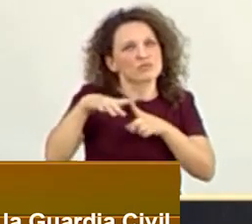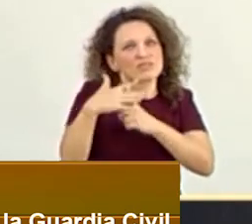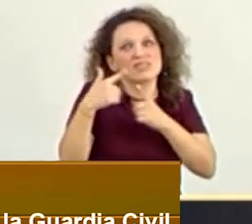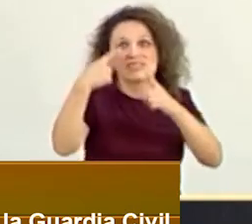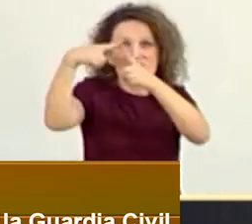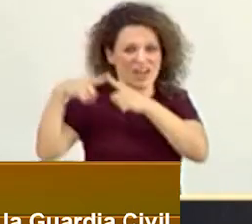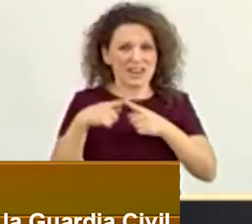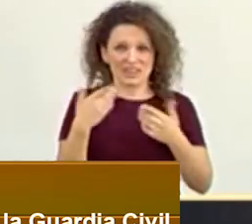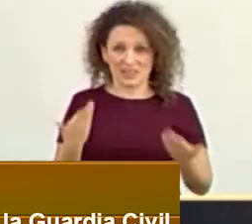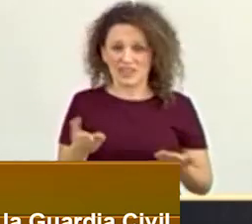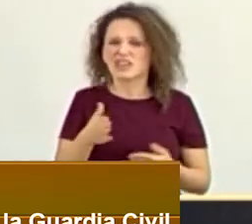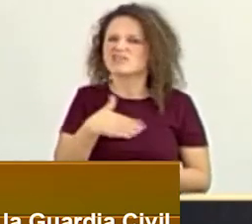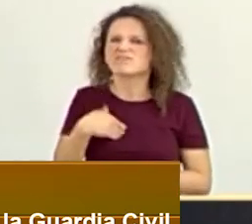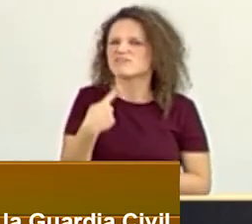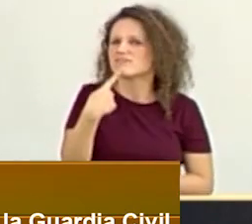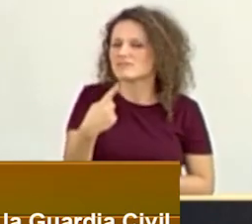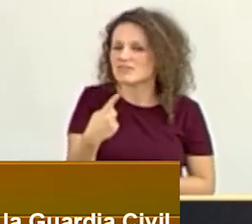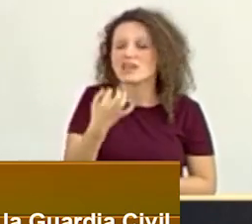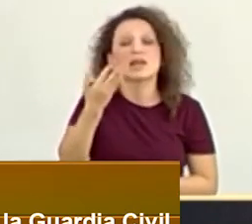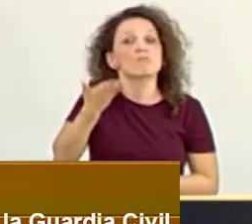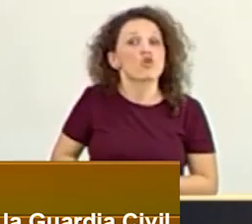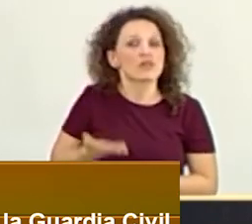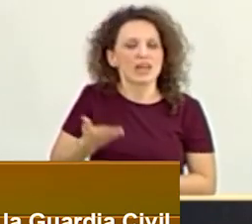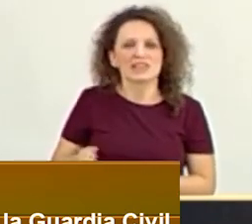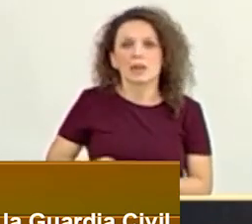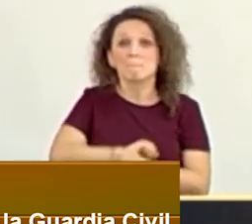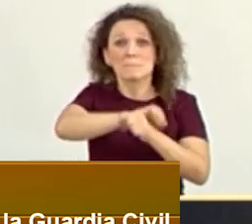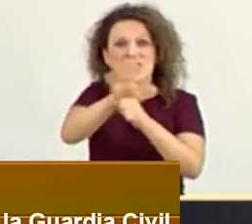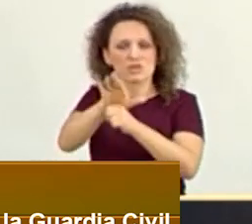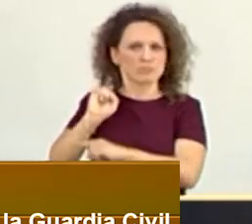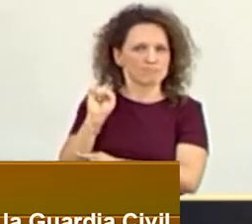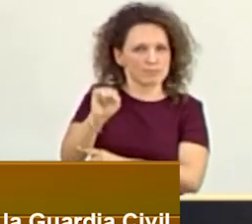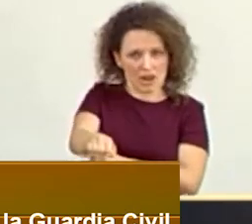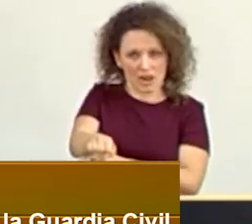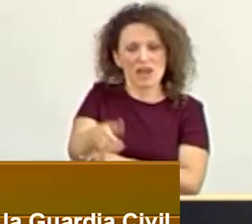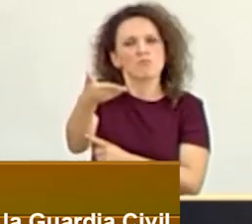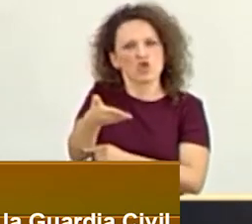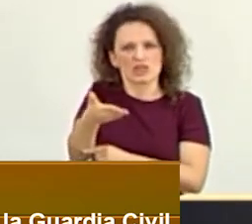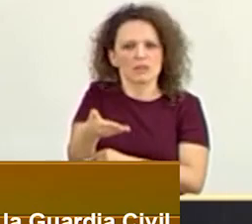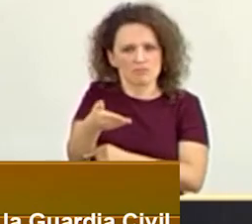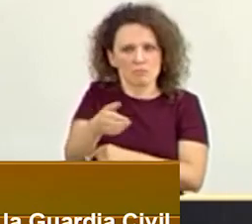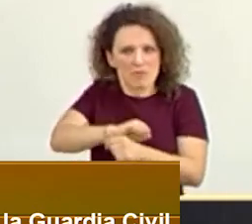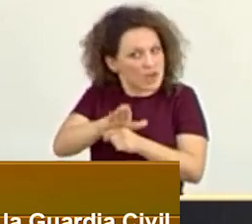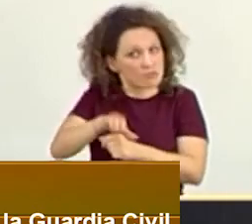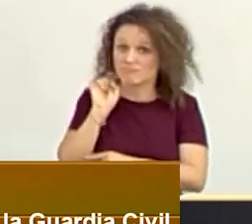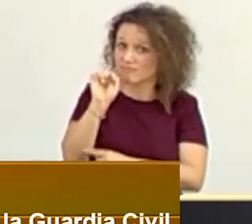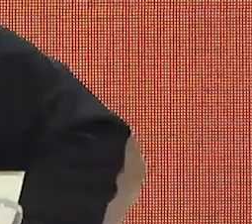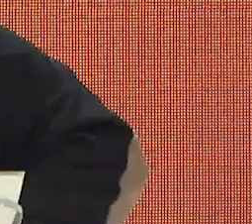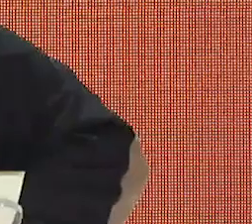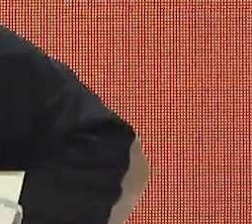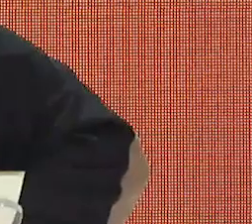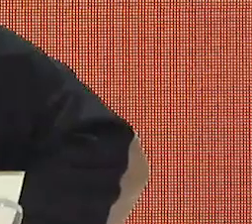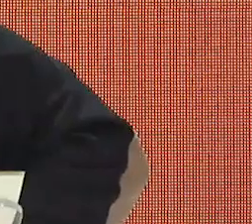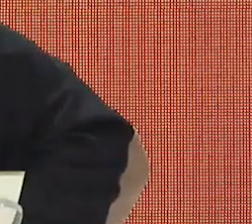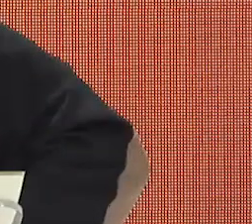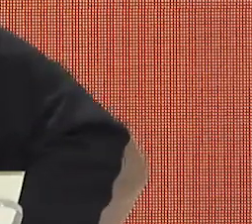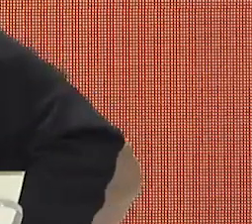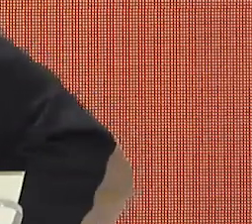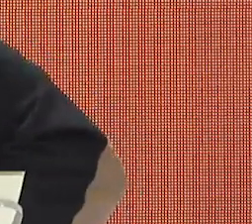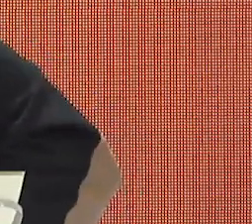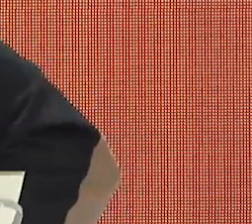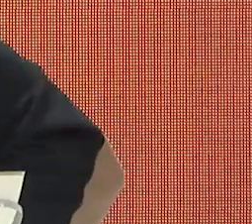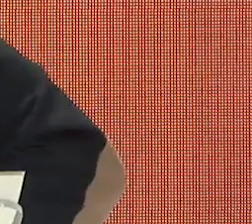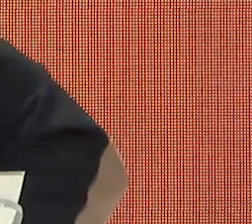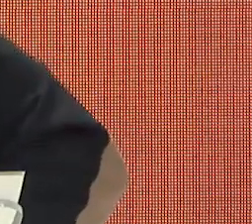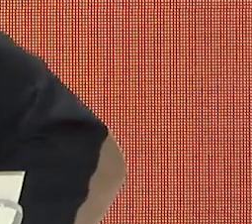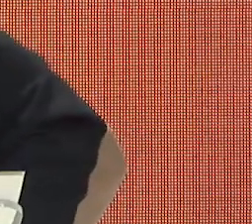objetiva, si no nos debemos a nadie más que a los ciudadanos de este país. Hay una serie de premisas en los programas